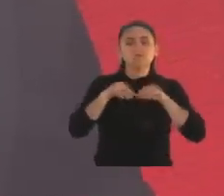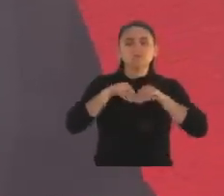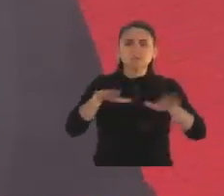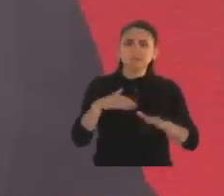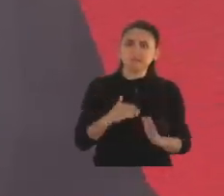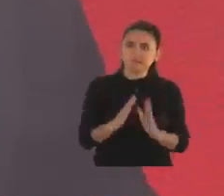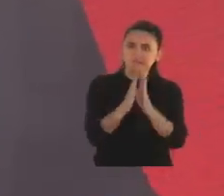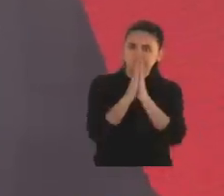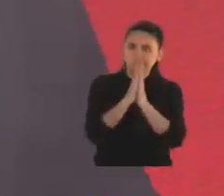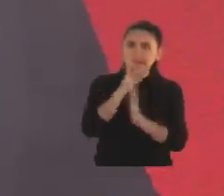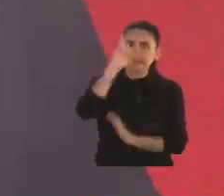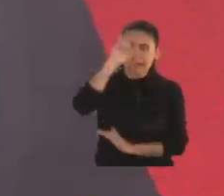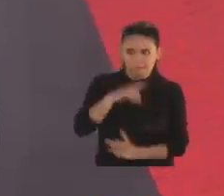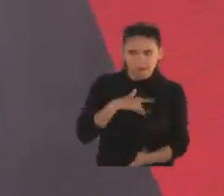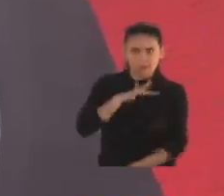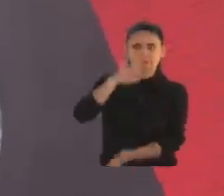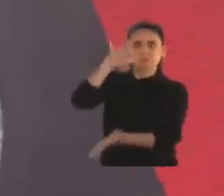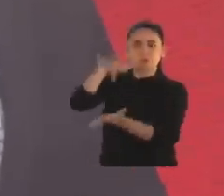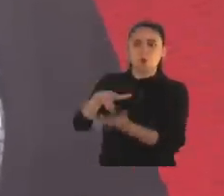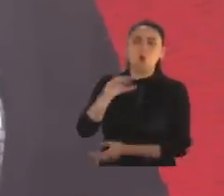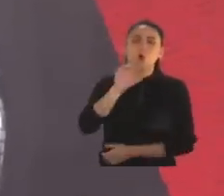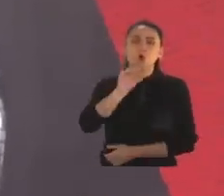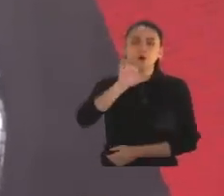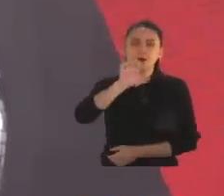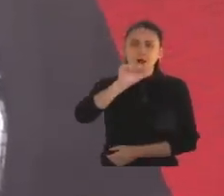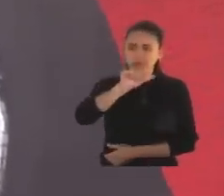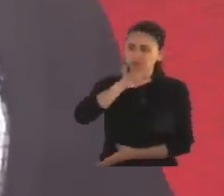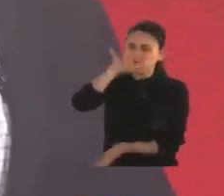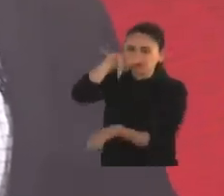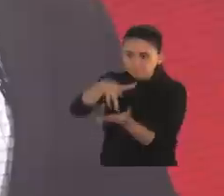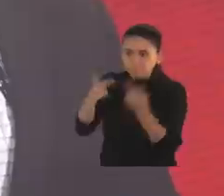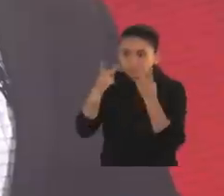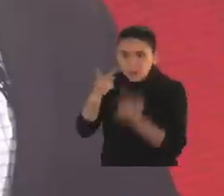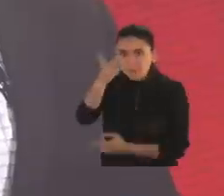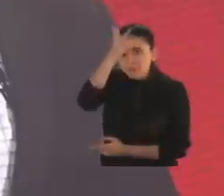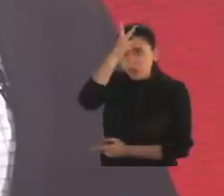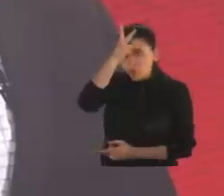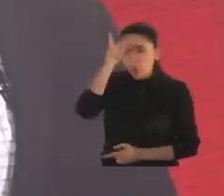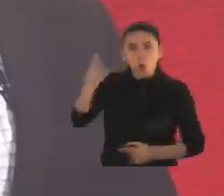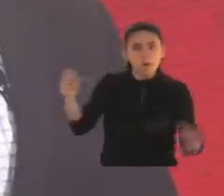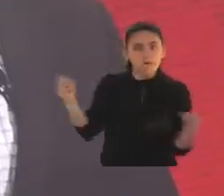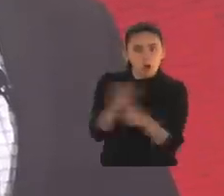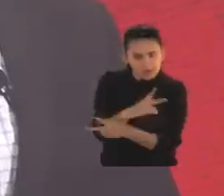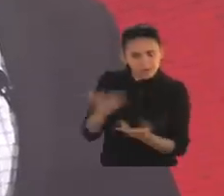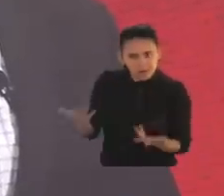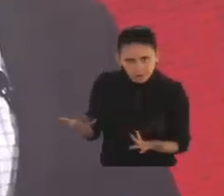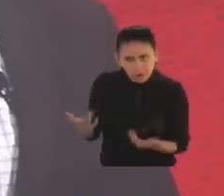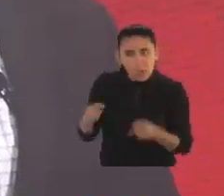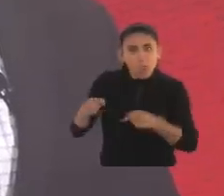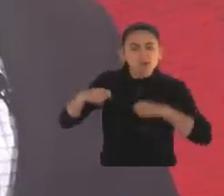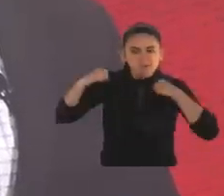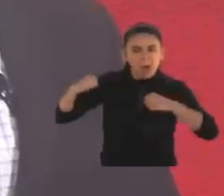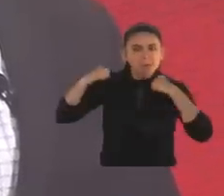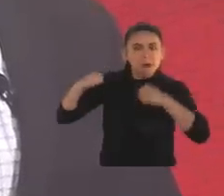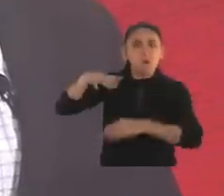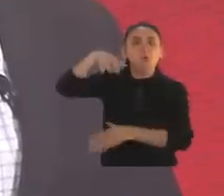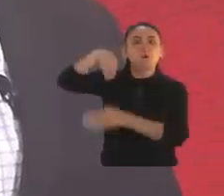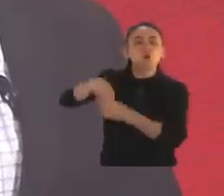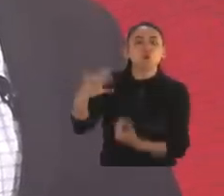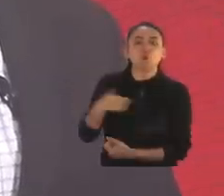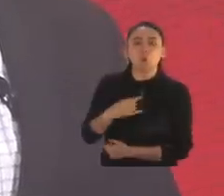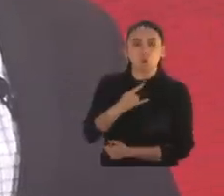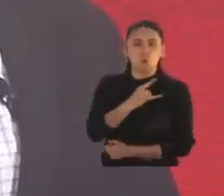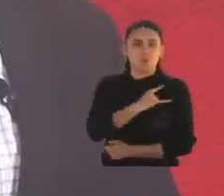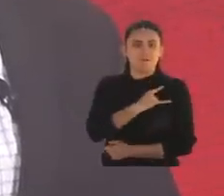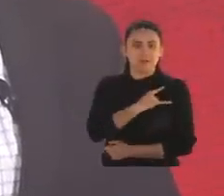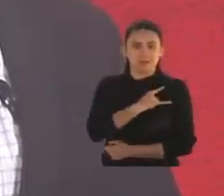intervención del Consejo Permanente de la OEA en Perú, tras el desalojo de manifestantes que permanecían en la Universidad